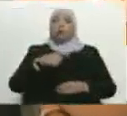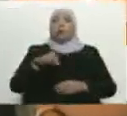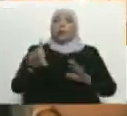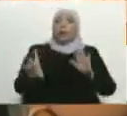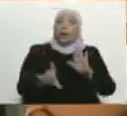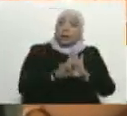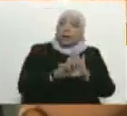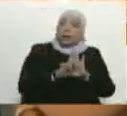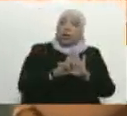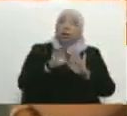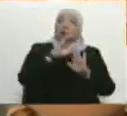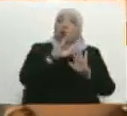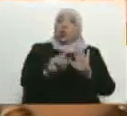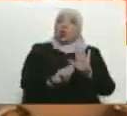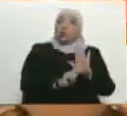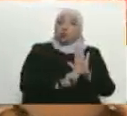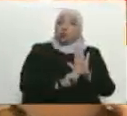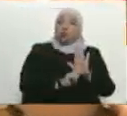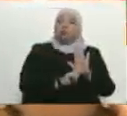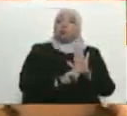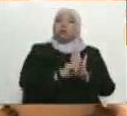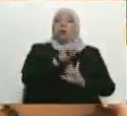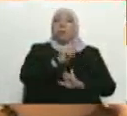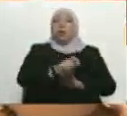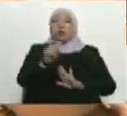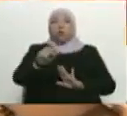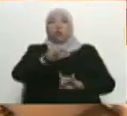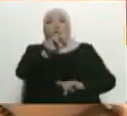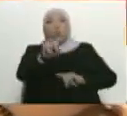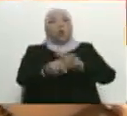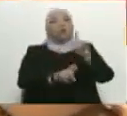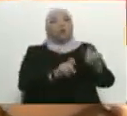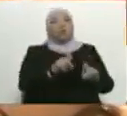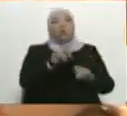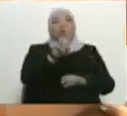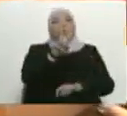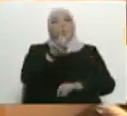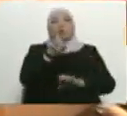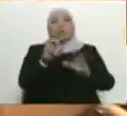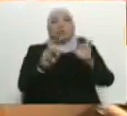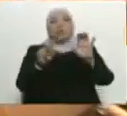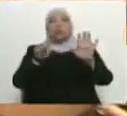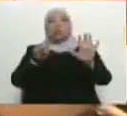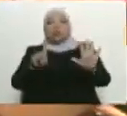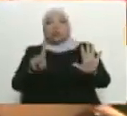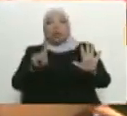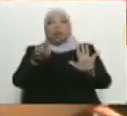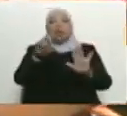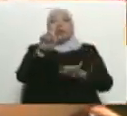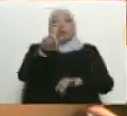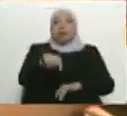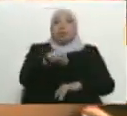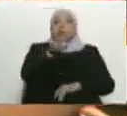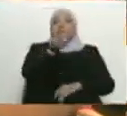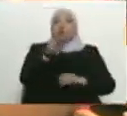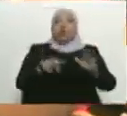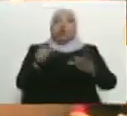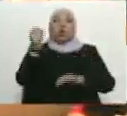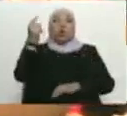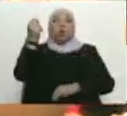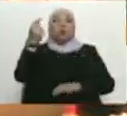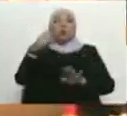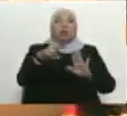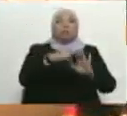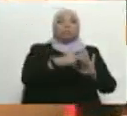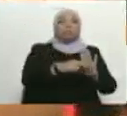constitucional de hacer la consulta pública planteada en el artículo 206 y 211 de la Constitución de cada una de las normas que discute la Asamblea Nacional.